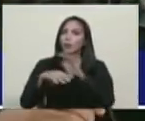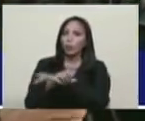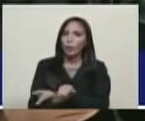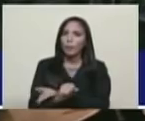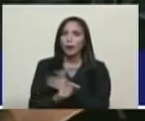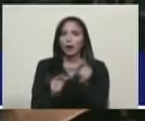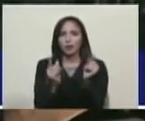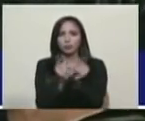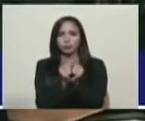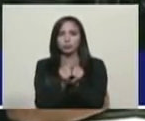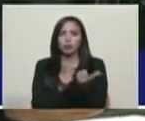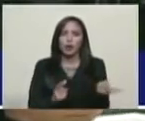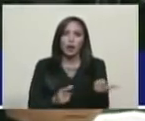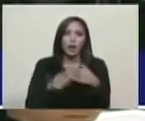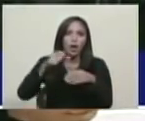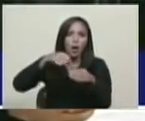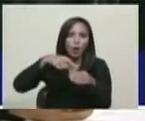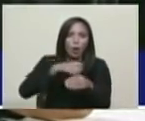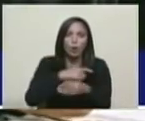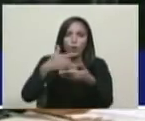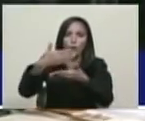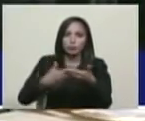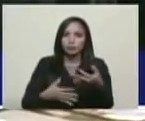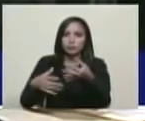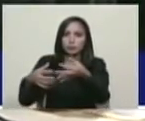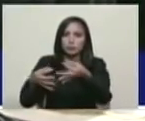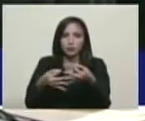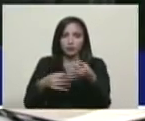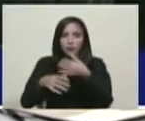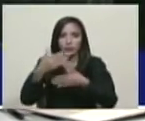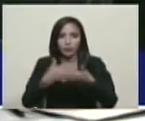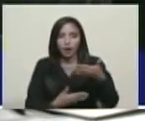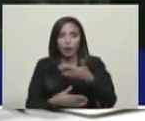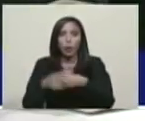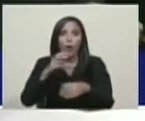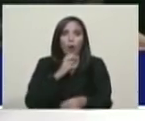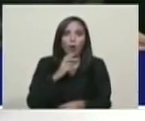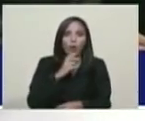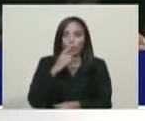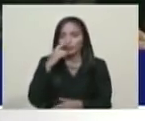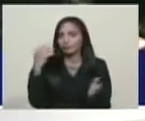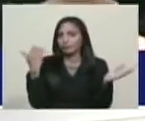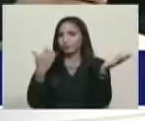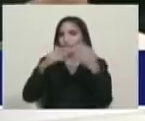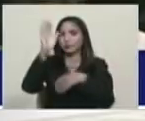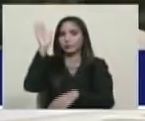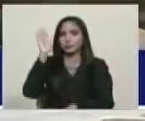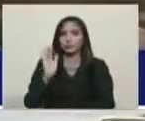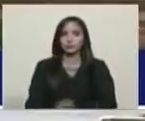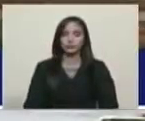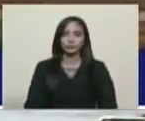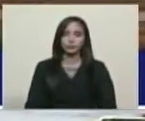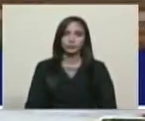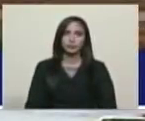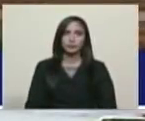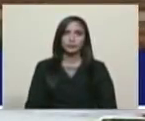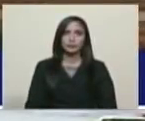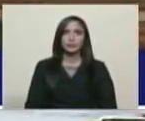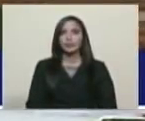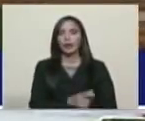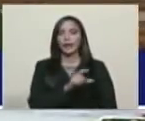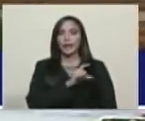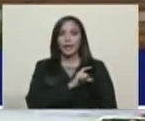en su certificado de ahorro en oro, ese oro le va a valer lo que le tiene que valer en